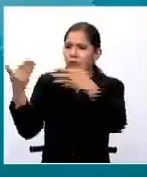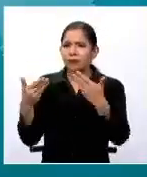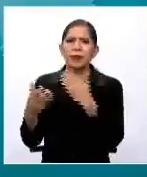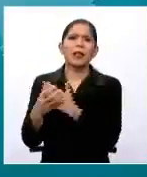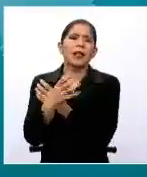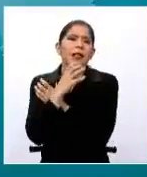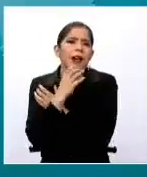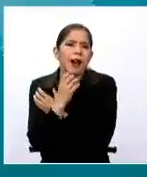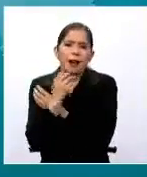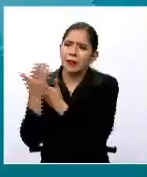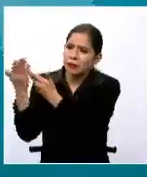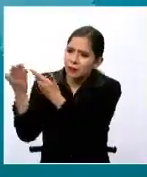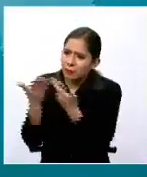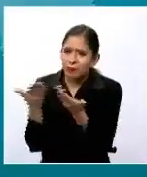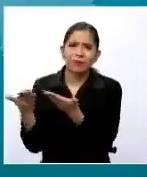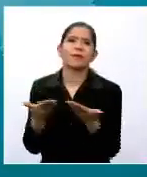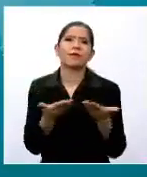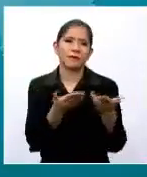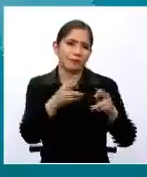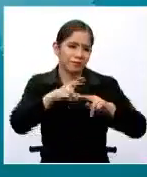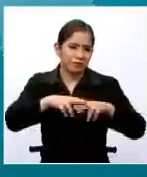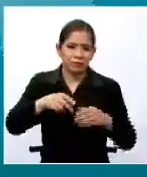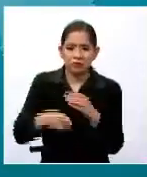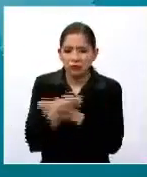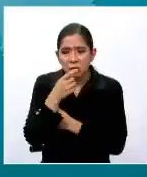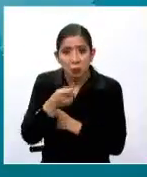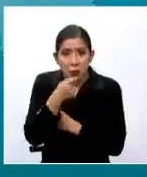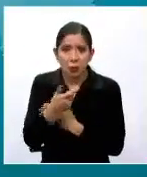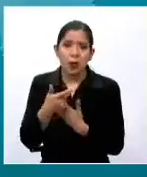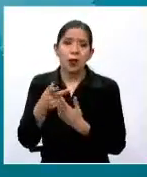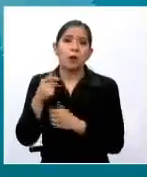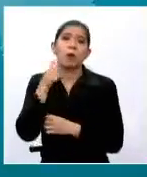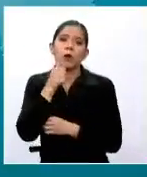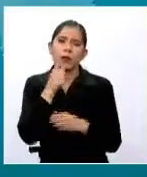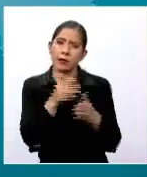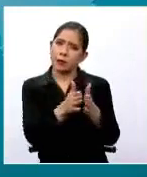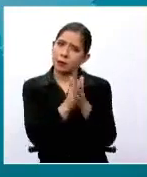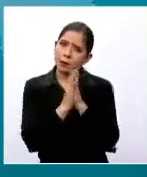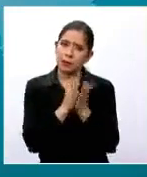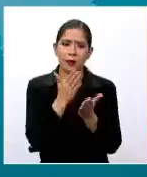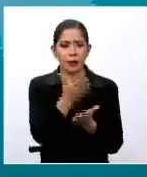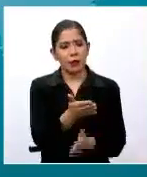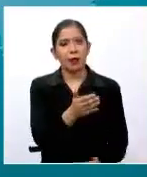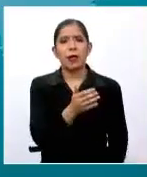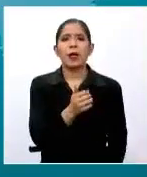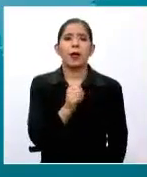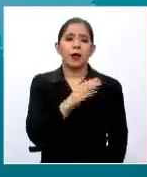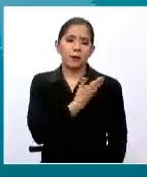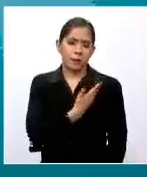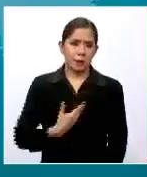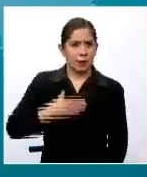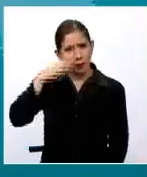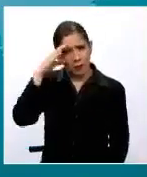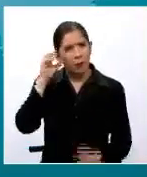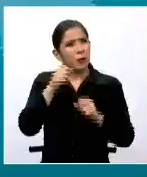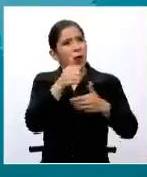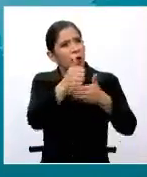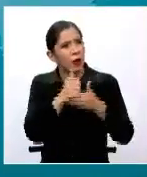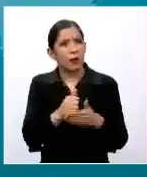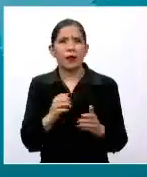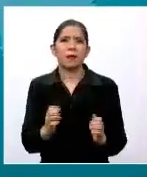cariño, mucha esperanza también, y también con el pedido de que el primer mandatario pueda ayudar en la refacción de este